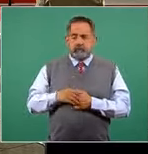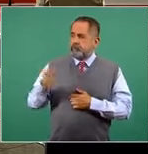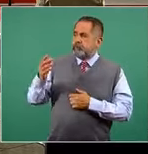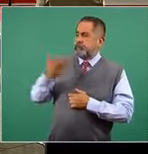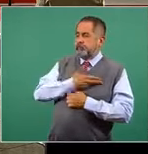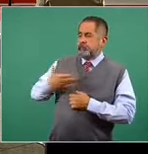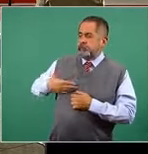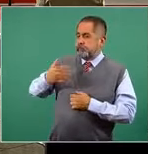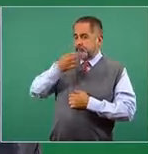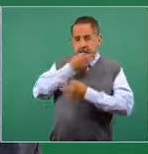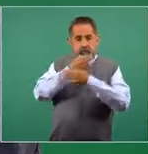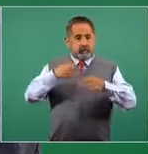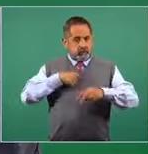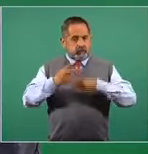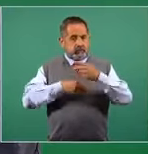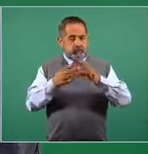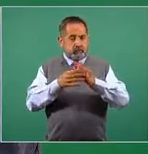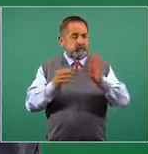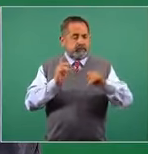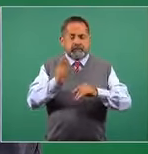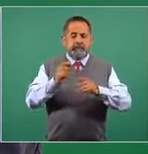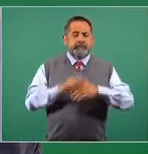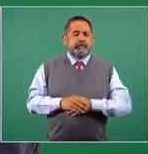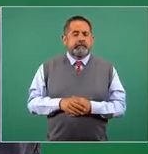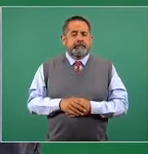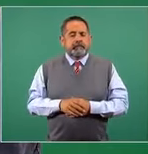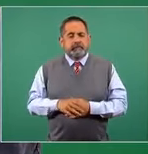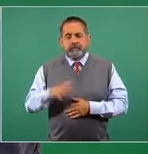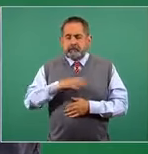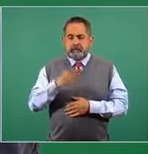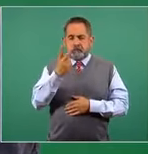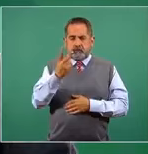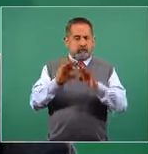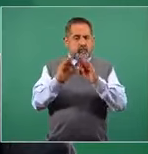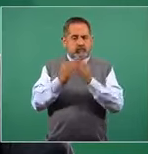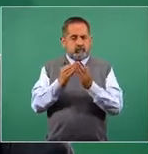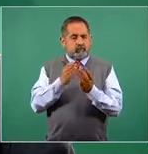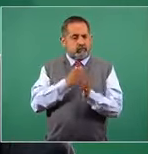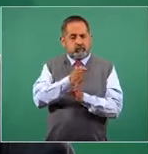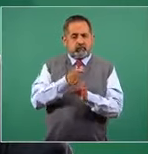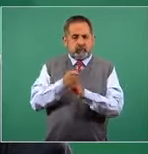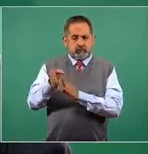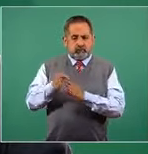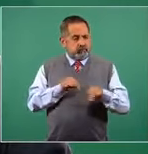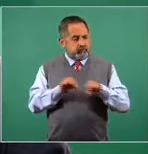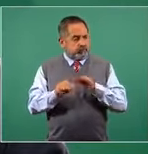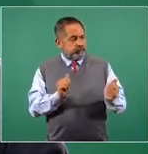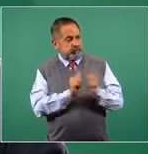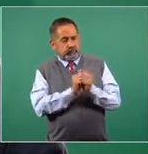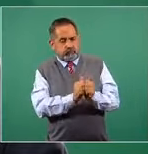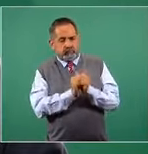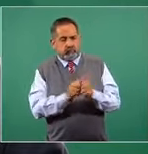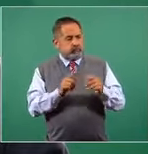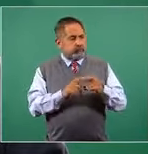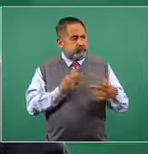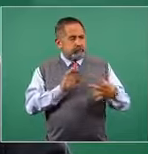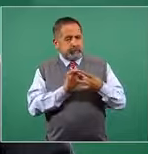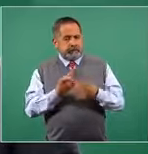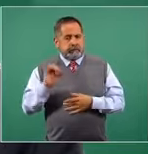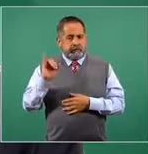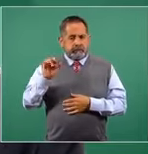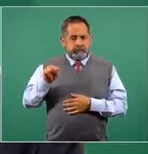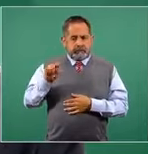el presidente, que explicaría yo. Tenemos básicamente dos esquemas de colaboración y de entendimiento con el